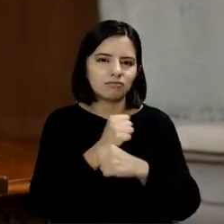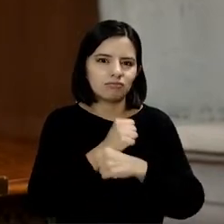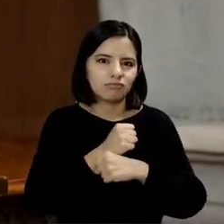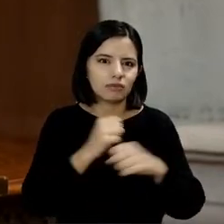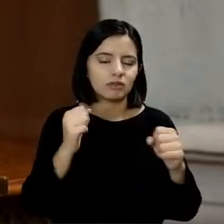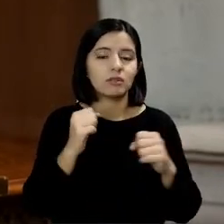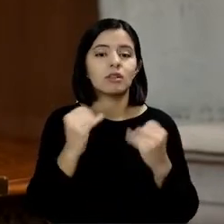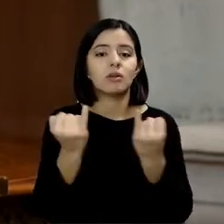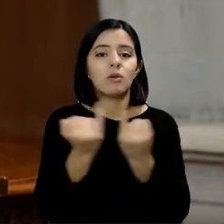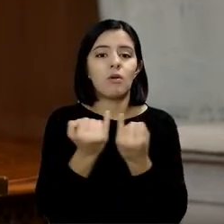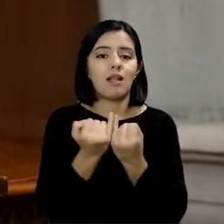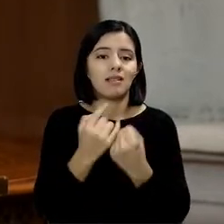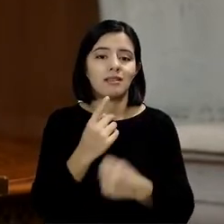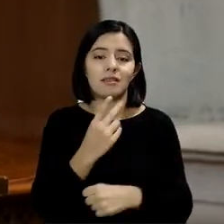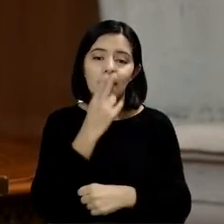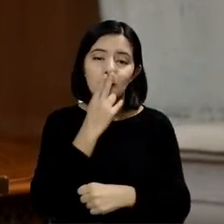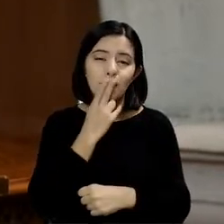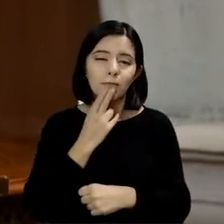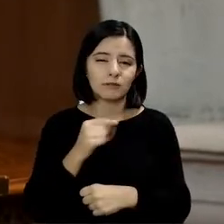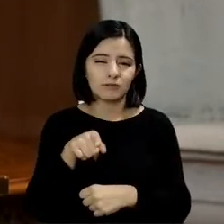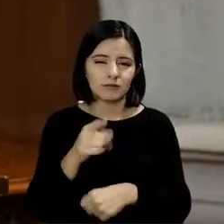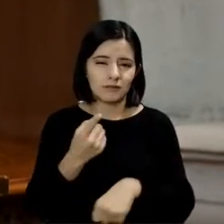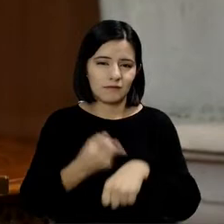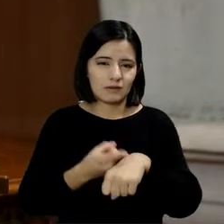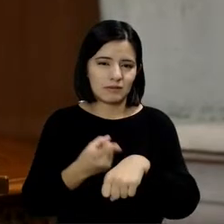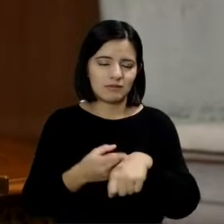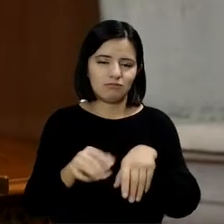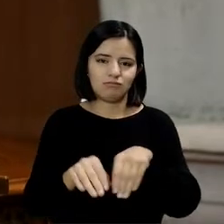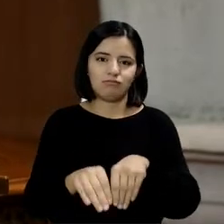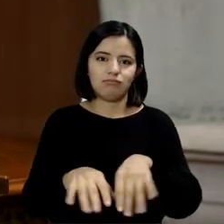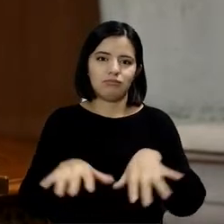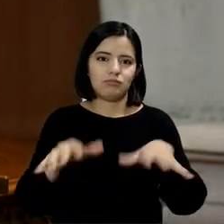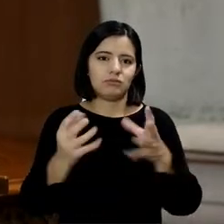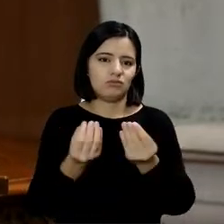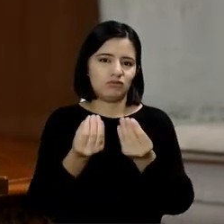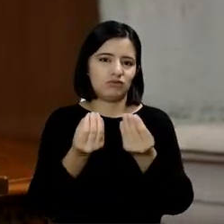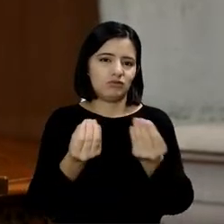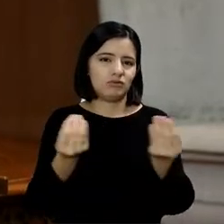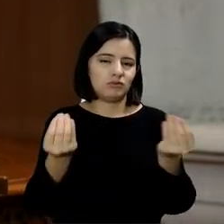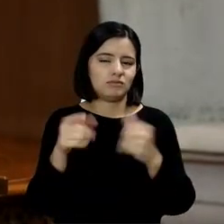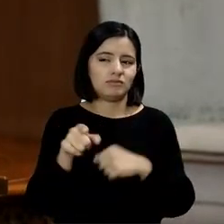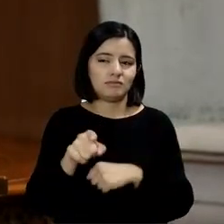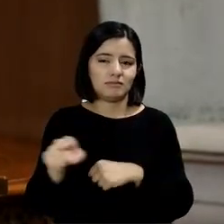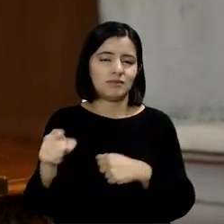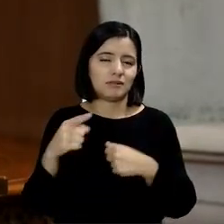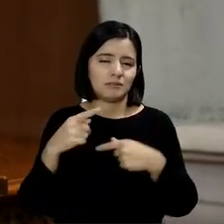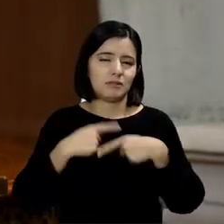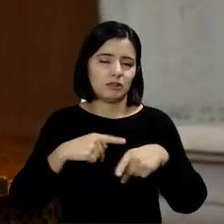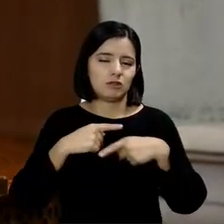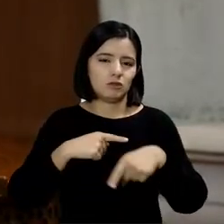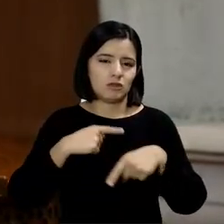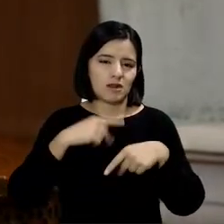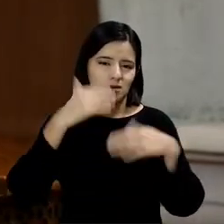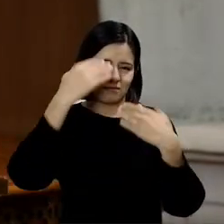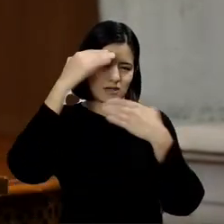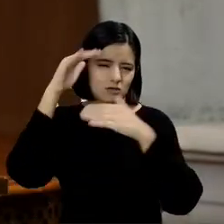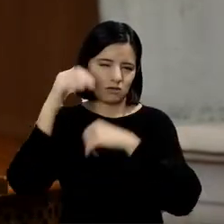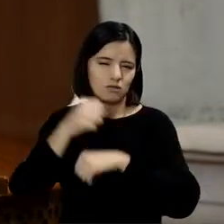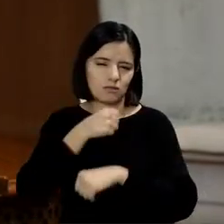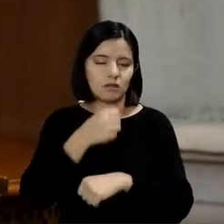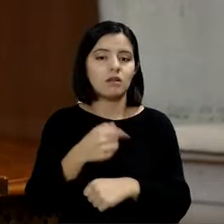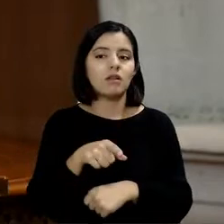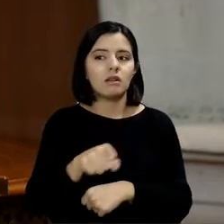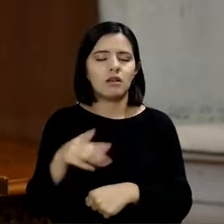son enfermedades crónicas muy extendidas en la actualidad, sobre todo en la población adulta, y tienen incidencia y